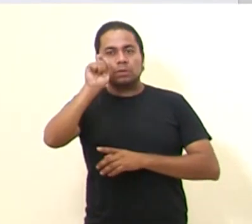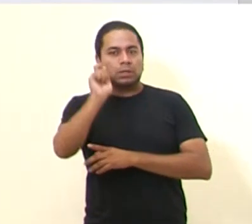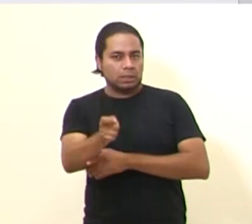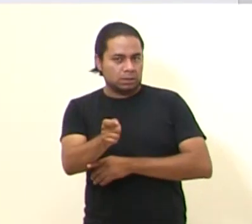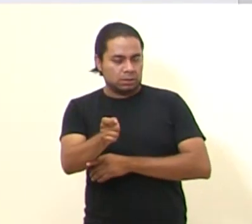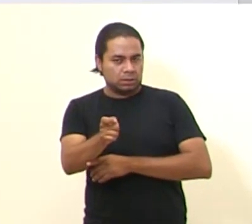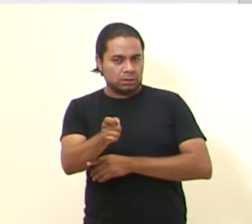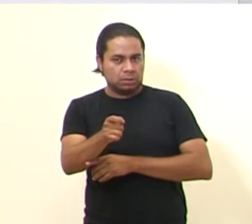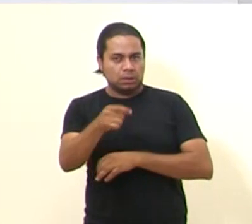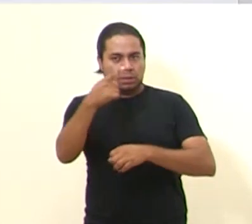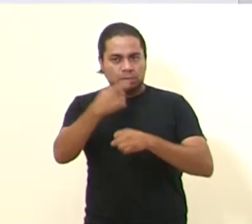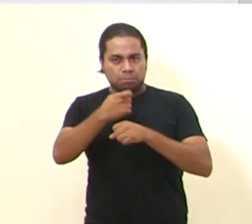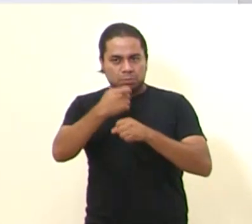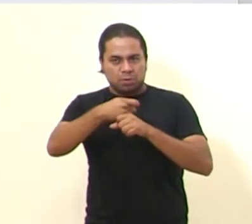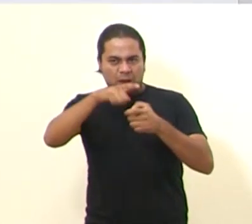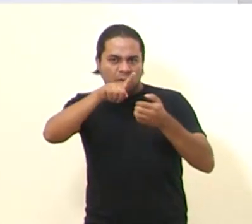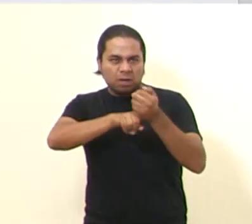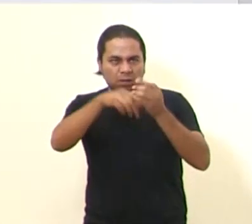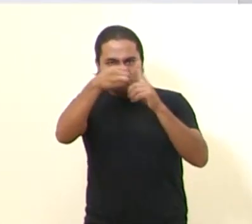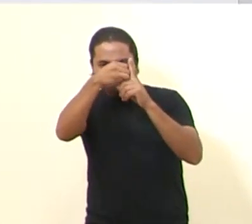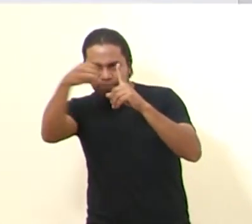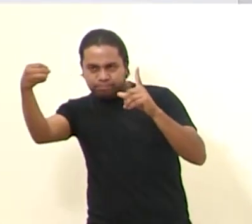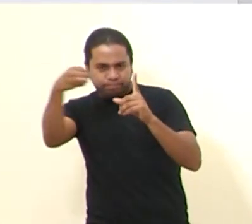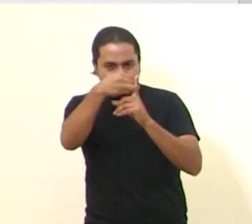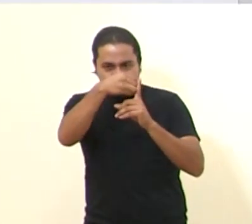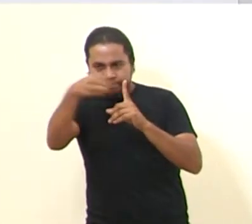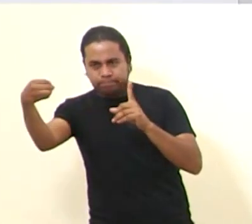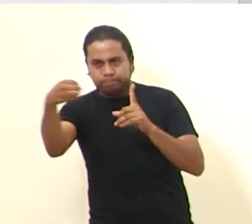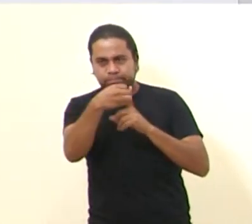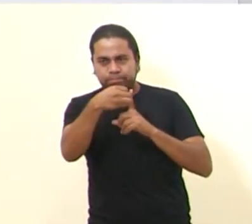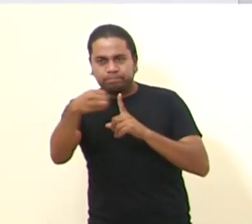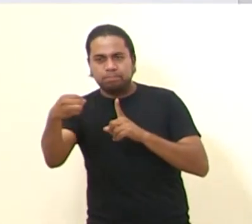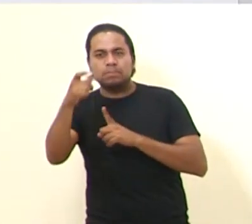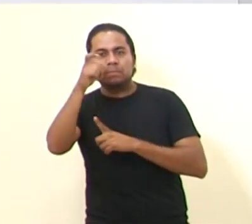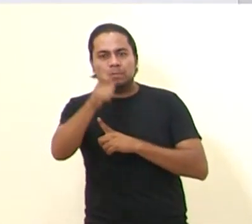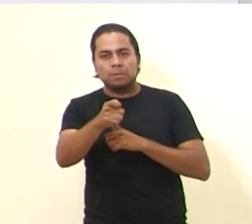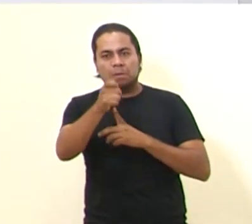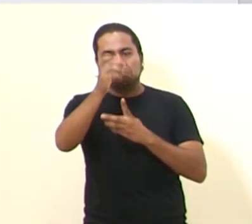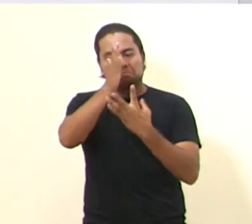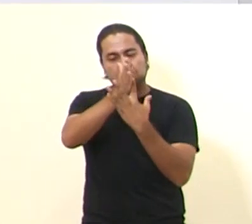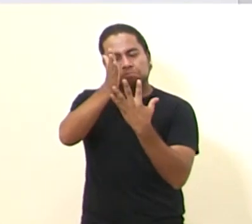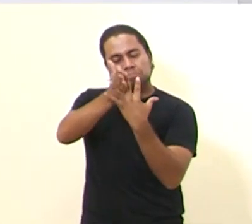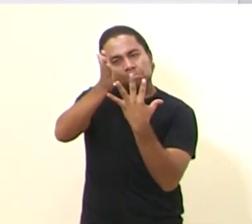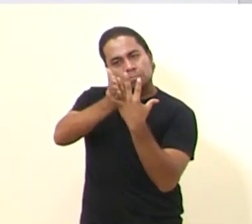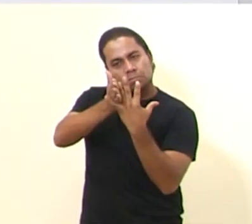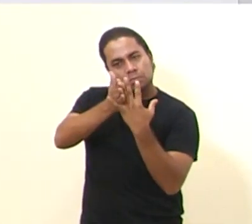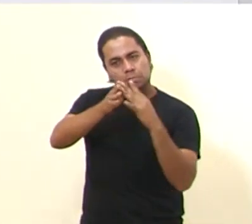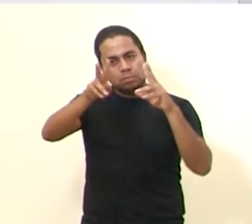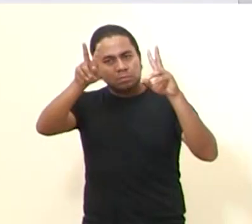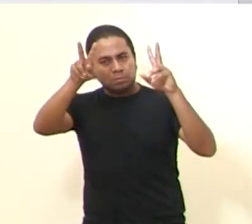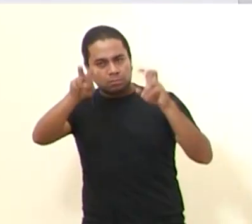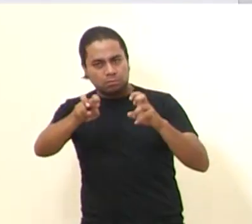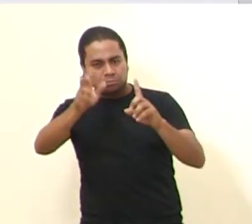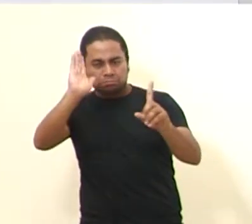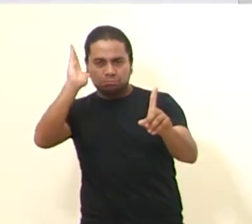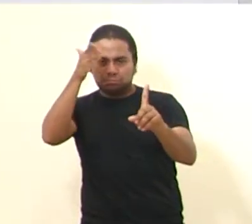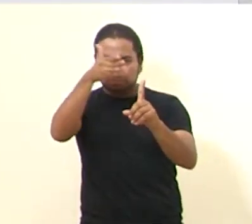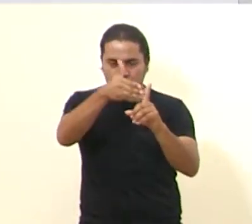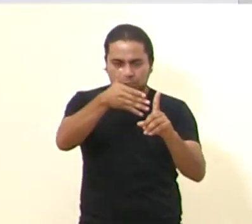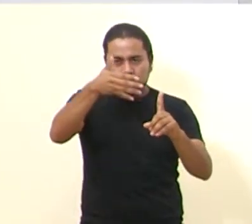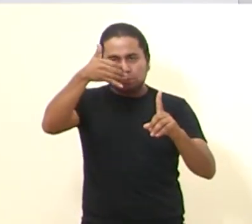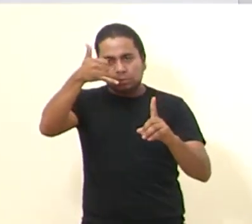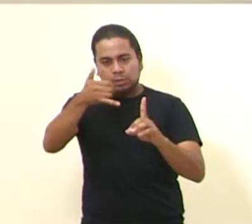primer lugar, que su estructura está dividida en un tema general y en subtemas.